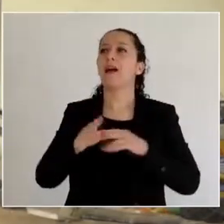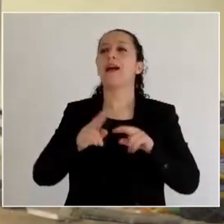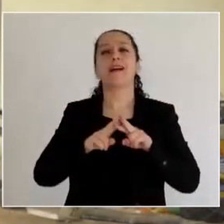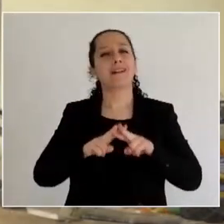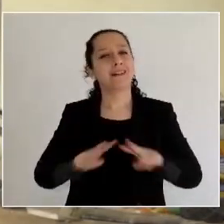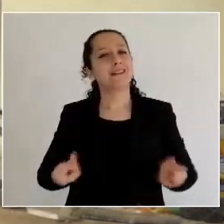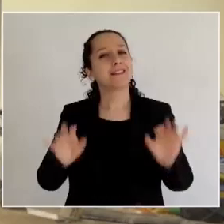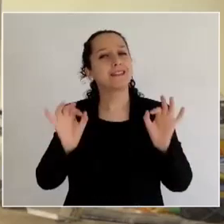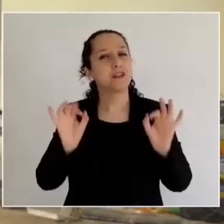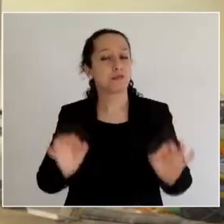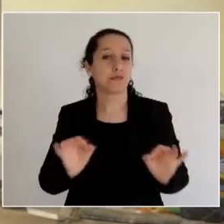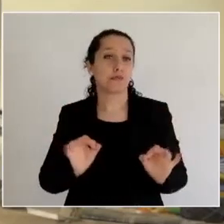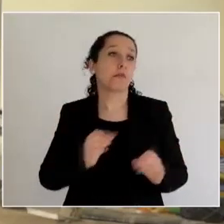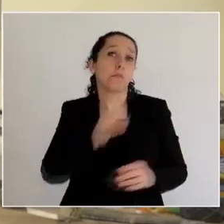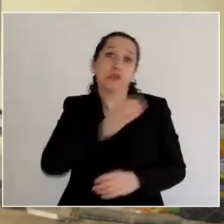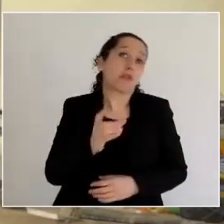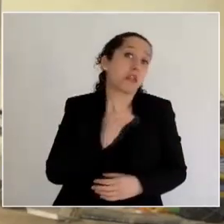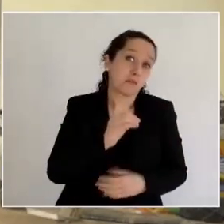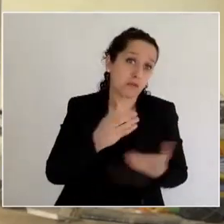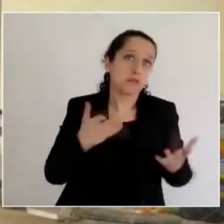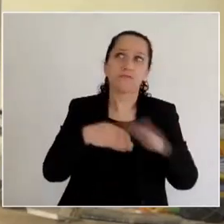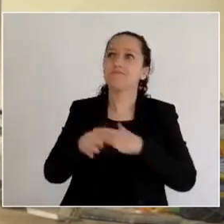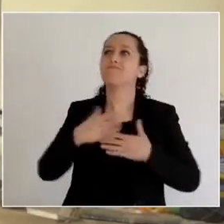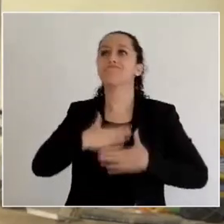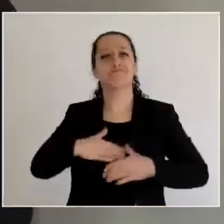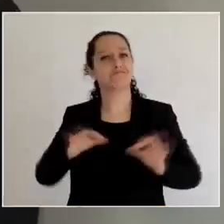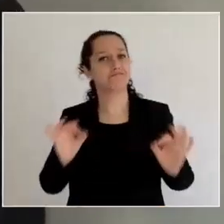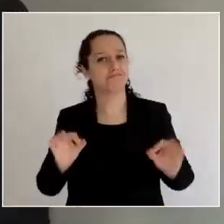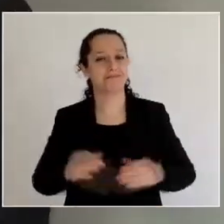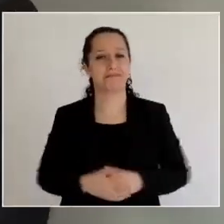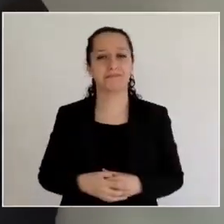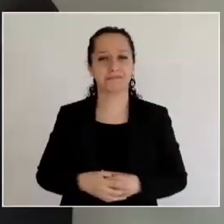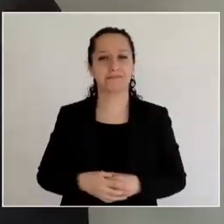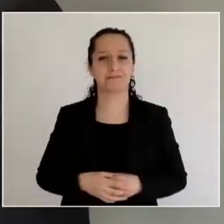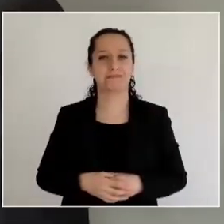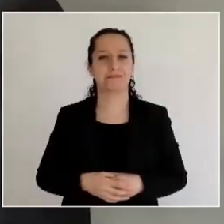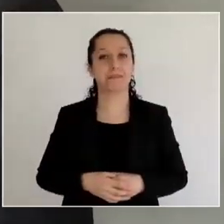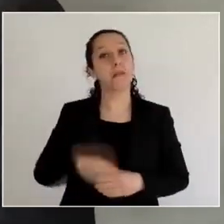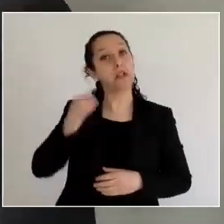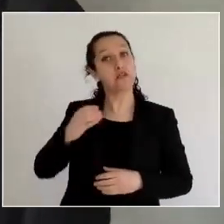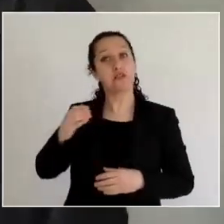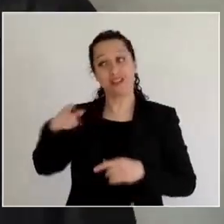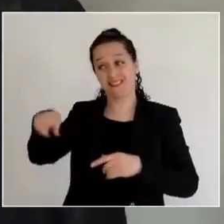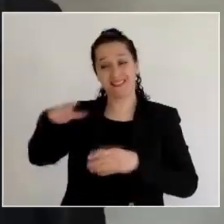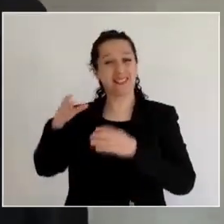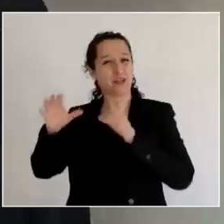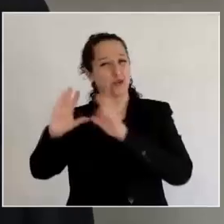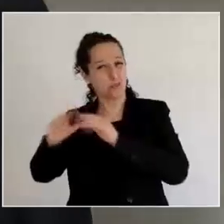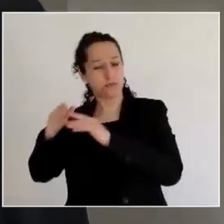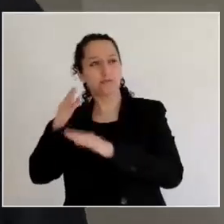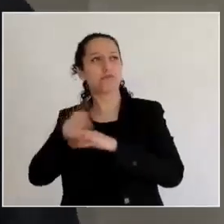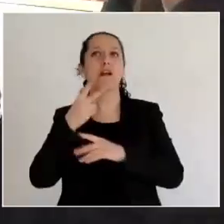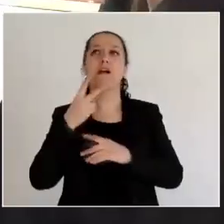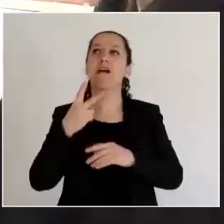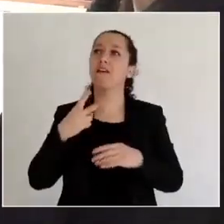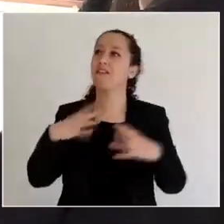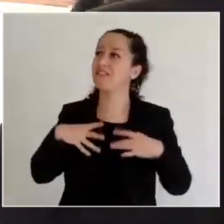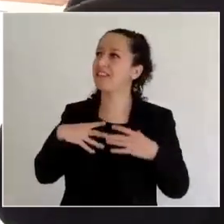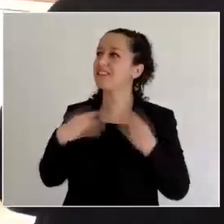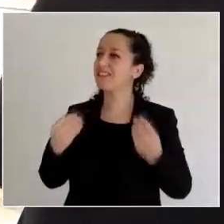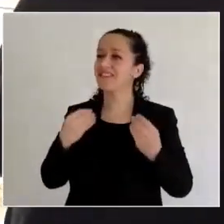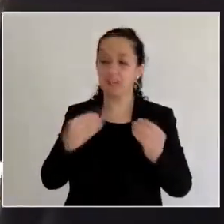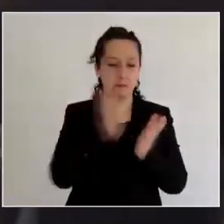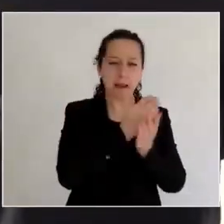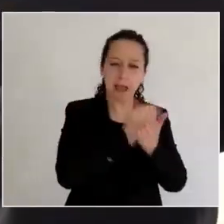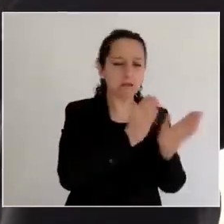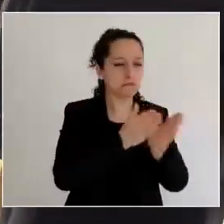da un espacio tranquilo para aquellas personas que están en una situación de discapacidad. Por parte de los usuarios hubo satisfacción al constatar que este importante proyecto